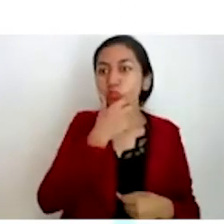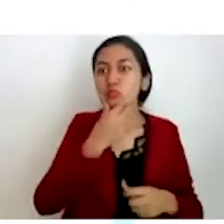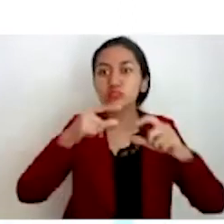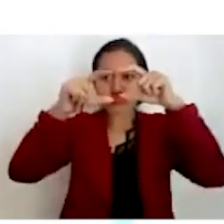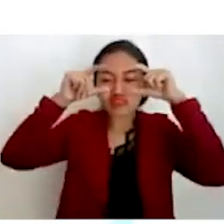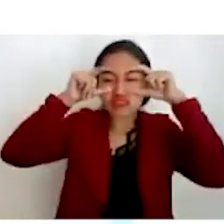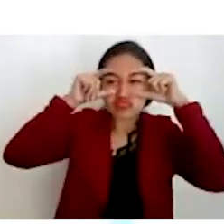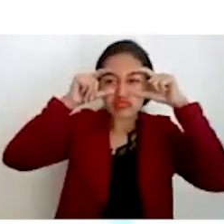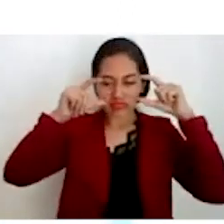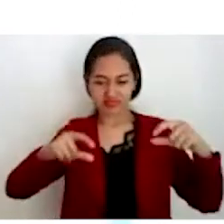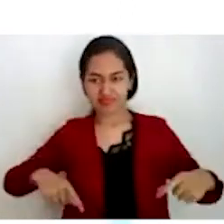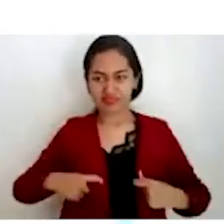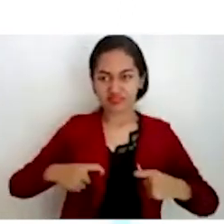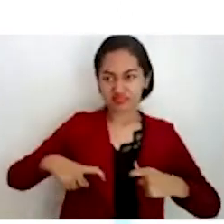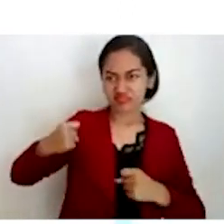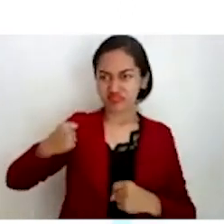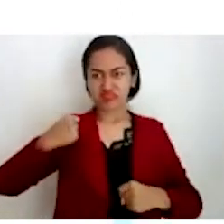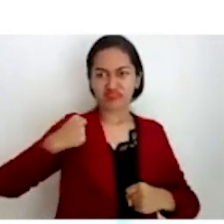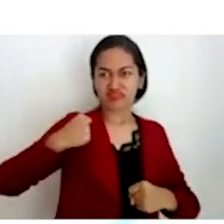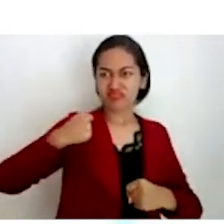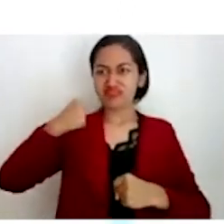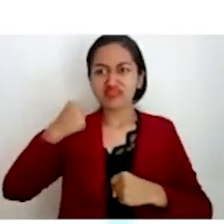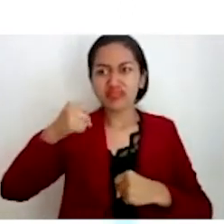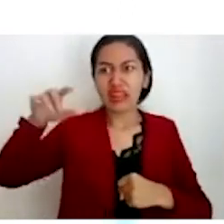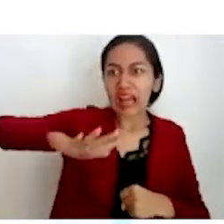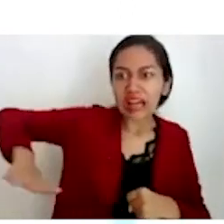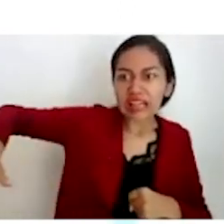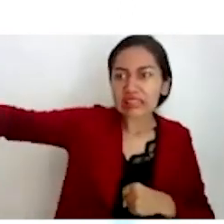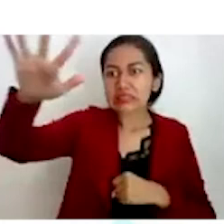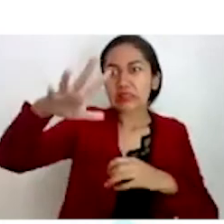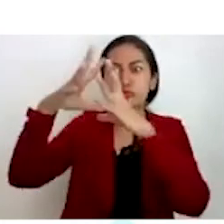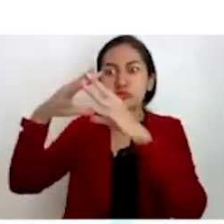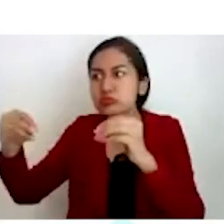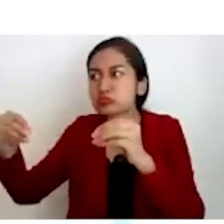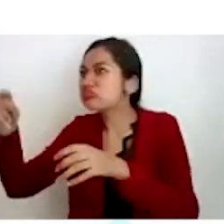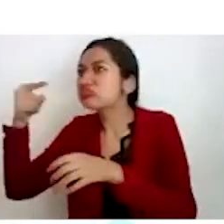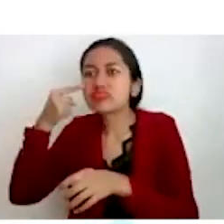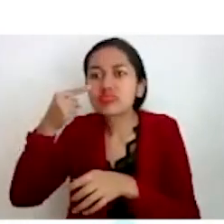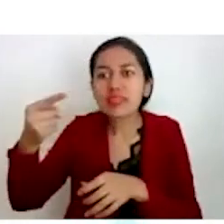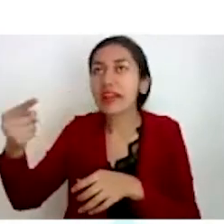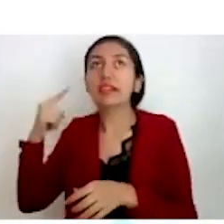ciudad de Los Ángeles en un Ford Galaxy descapotable y escuchando la melodía